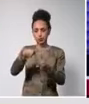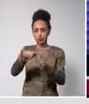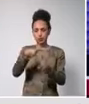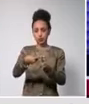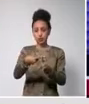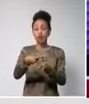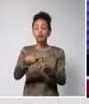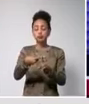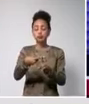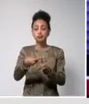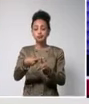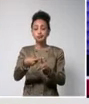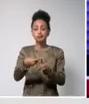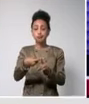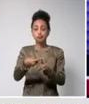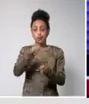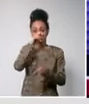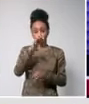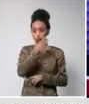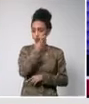diagnosticaron ayer con COVID-19.